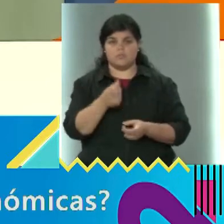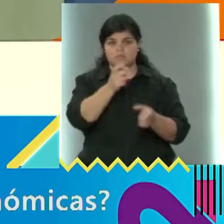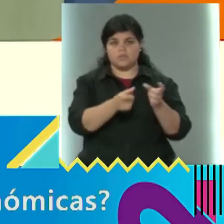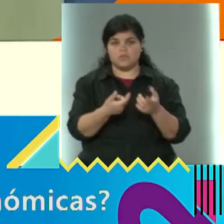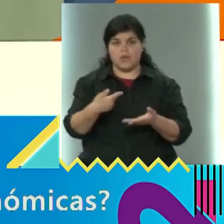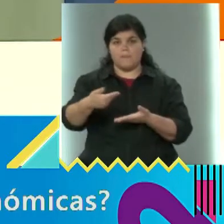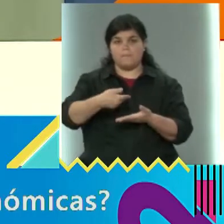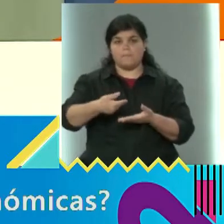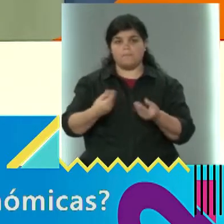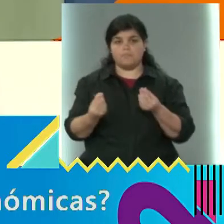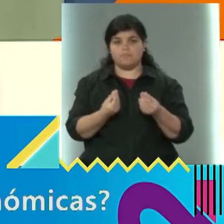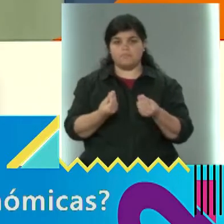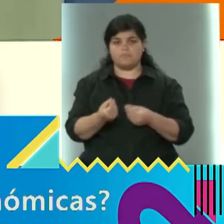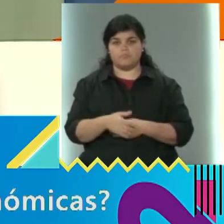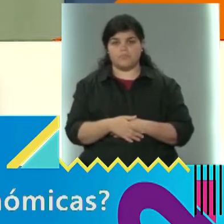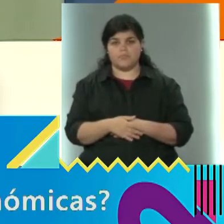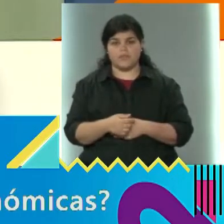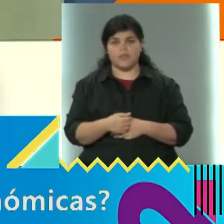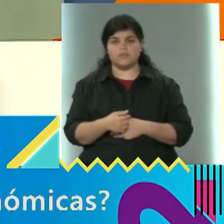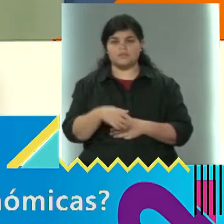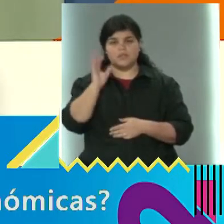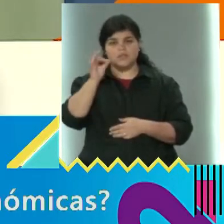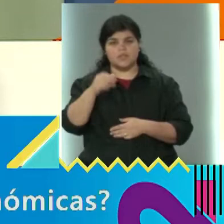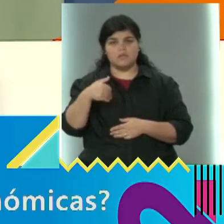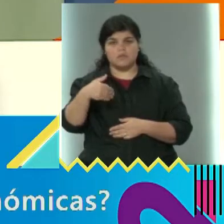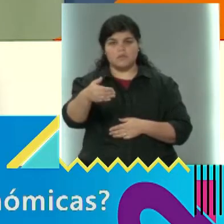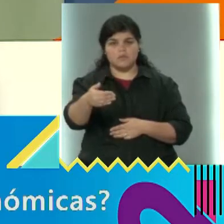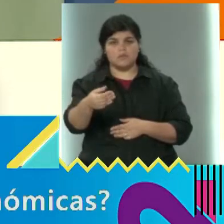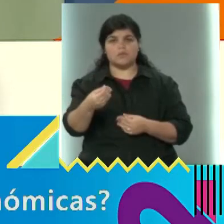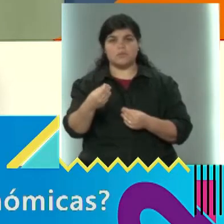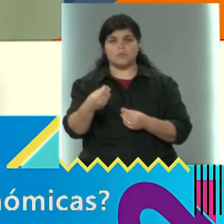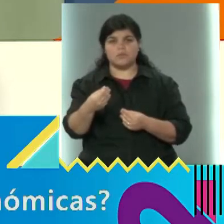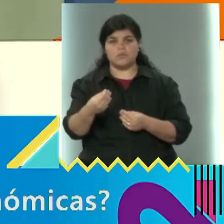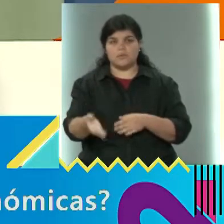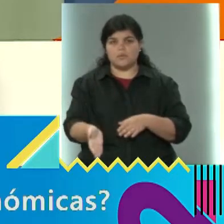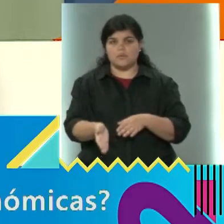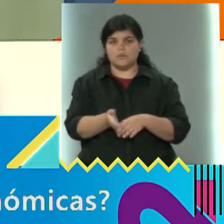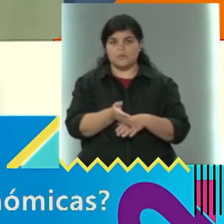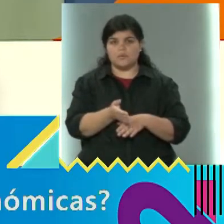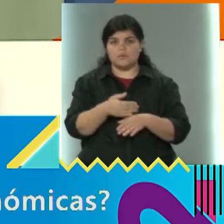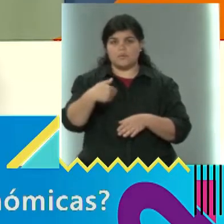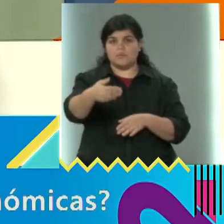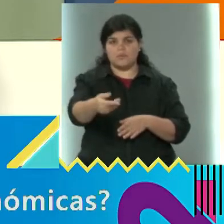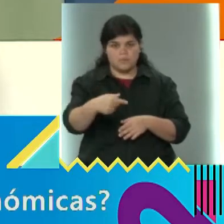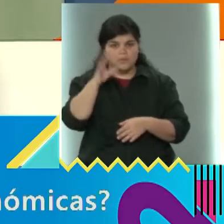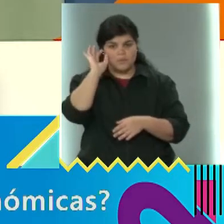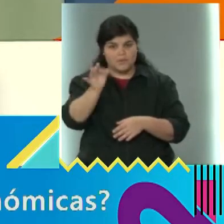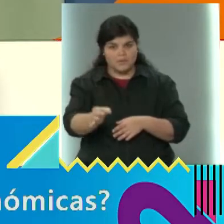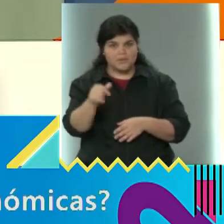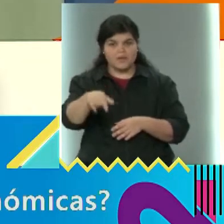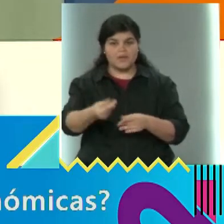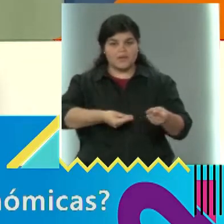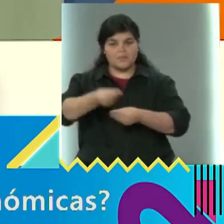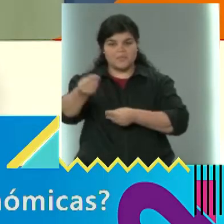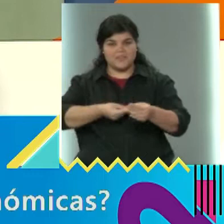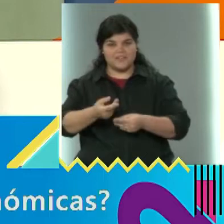como empresario, es la previsibilidad de estas cosas, que uno pueda prever en el tiempo. Somos empresas,